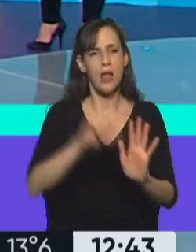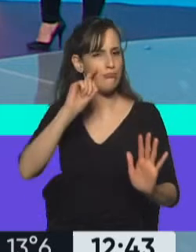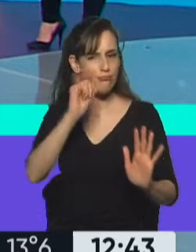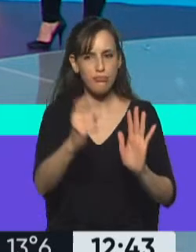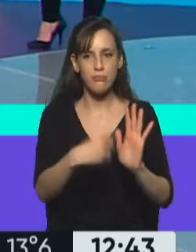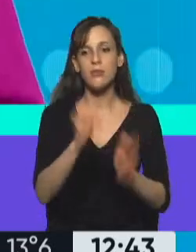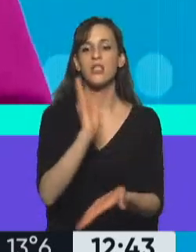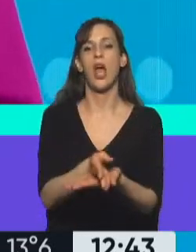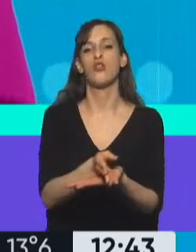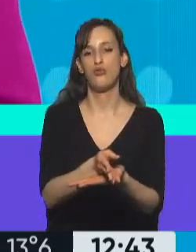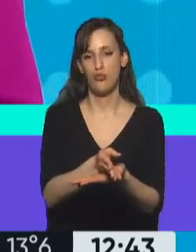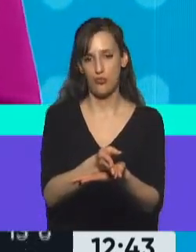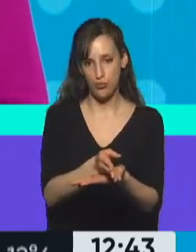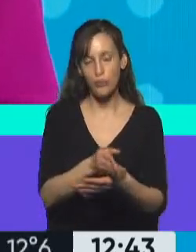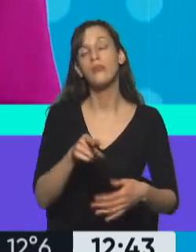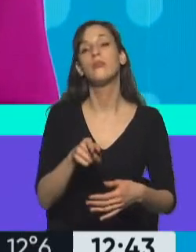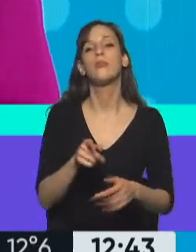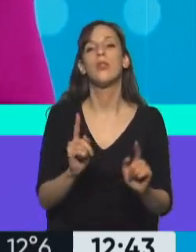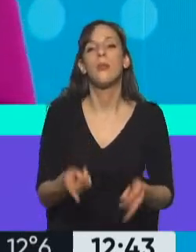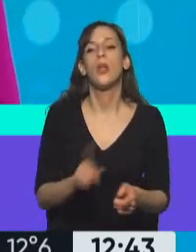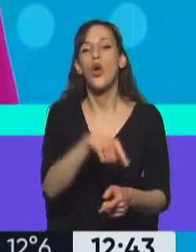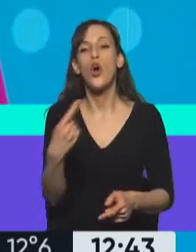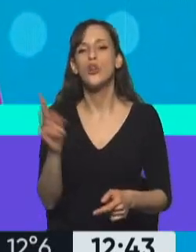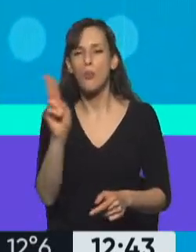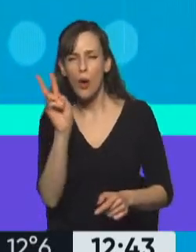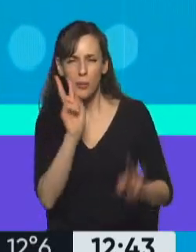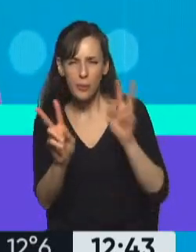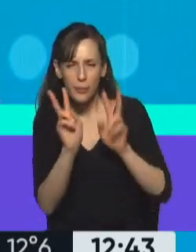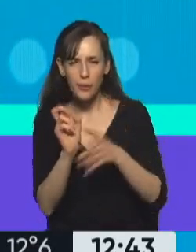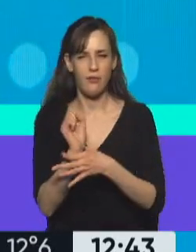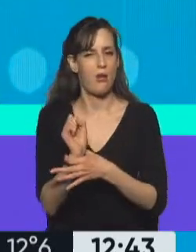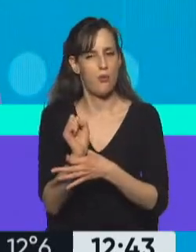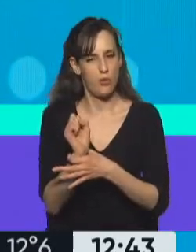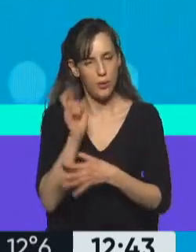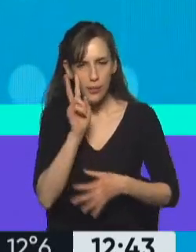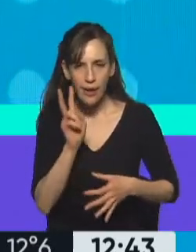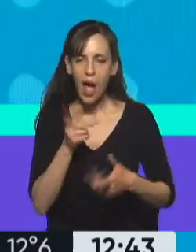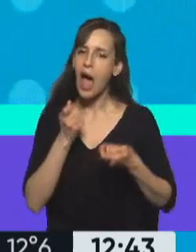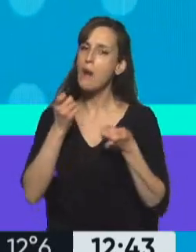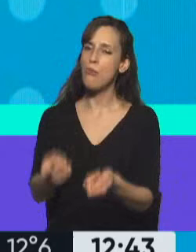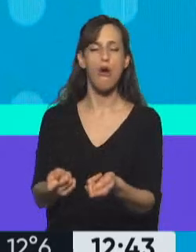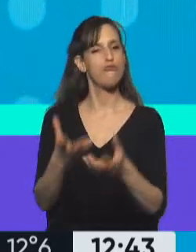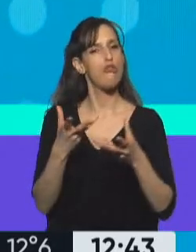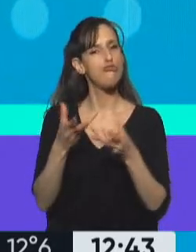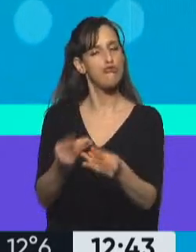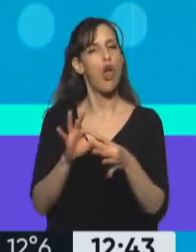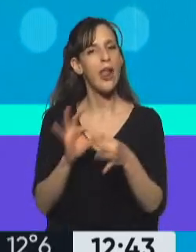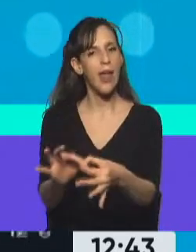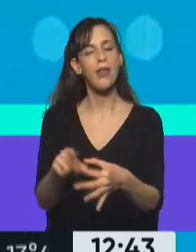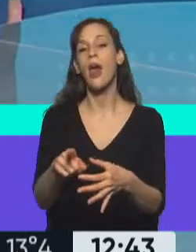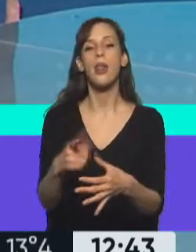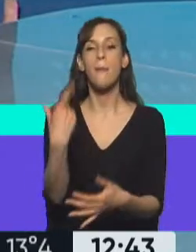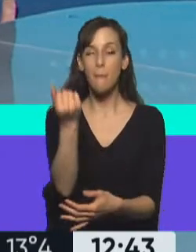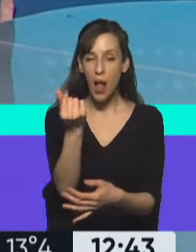sancionadas. Hubo una reacción en este sentido también de otras mujeres, incluso famosas, en solidaridad para decir, bueno, pagamos la multa porque